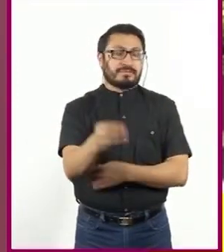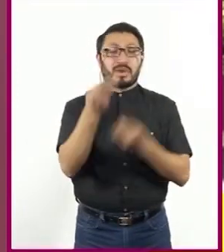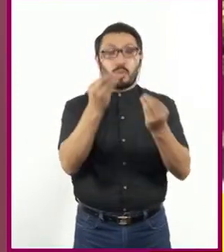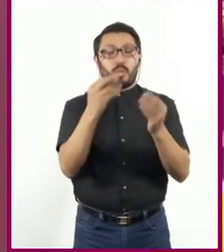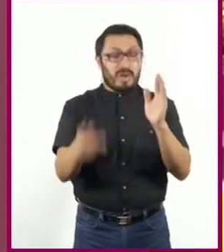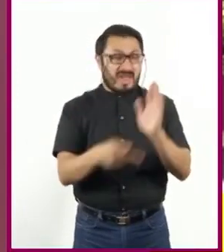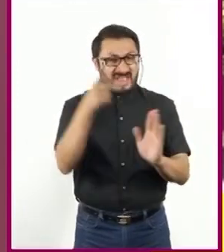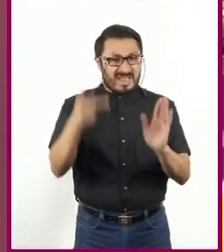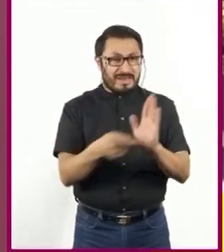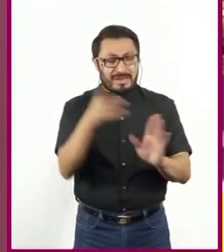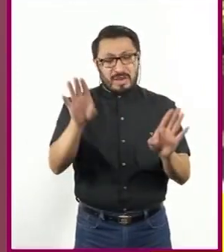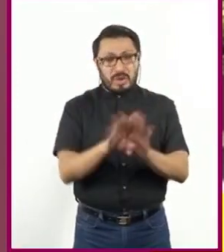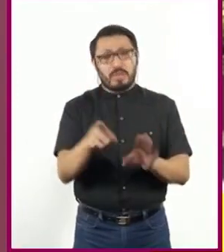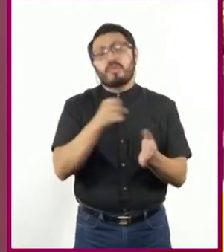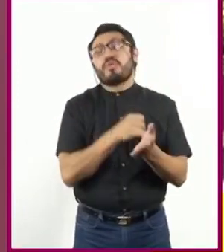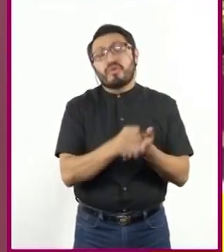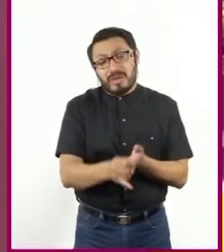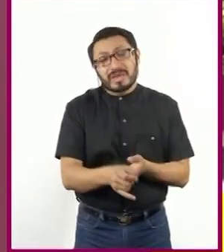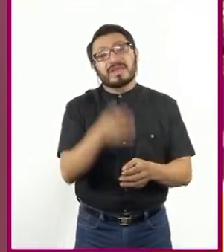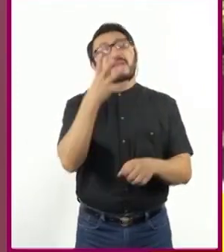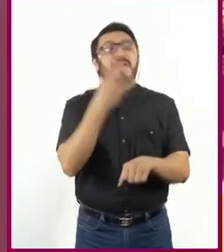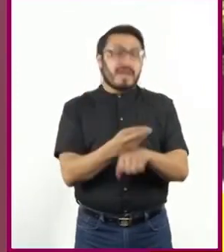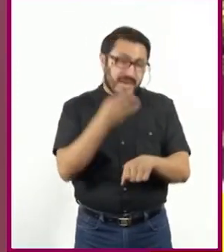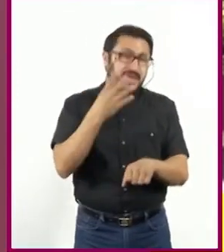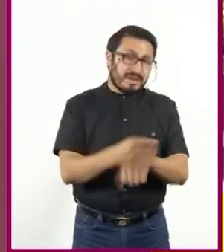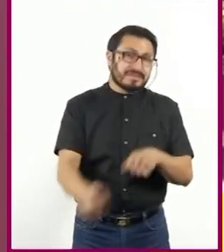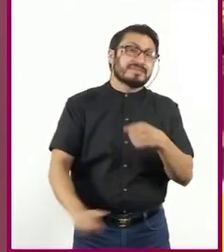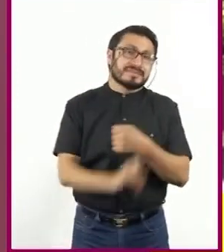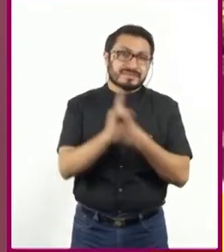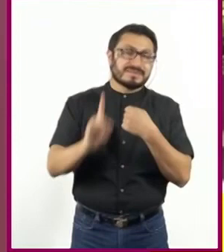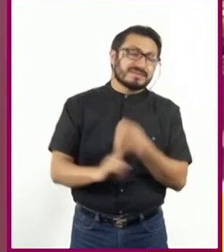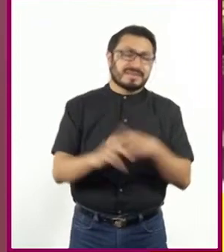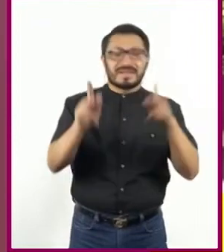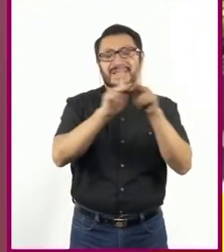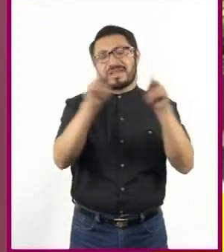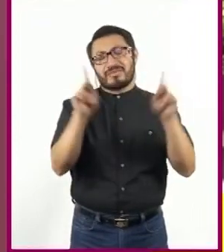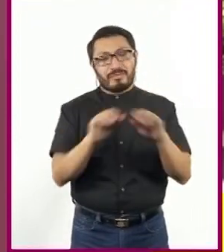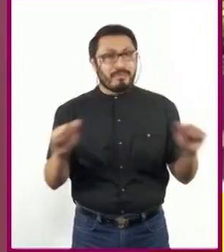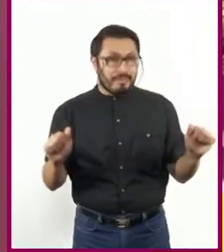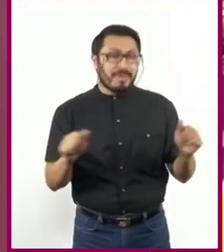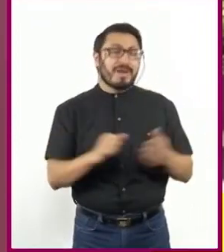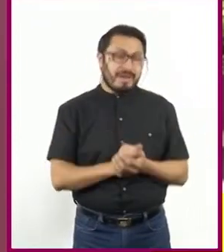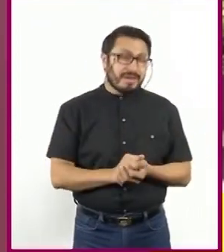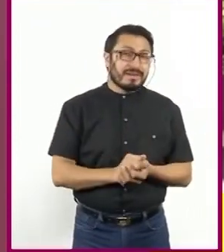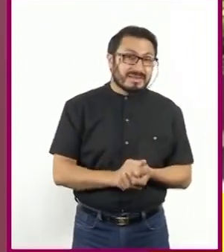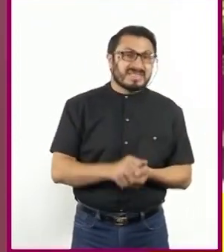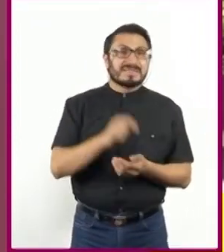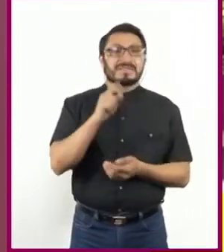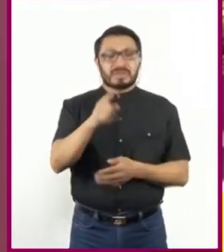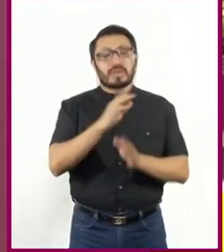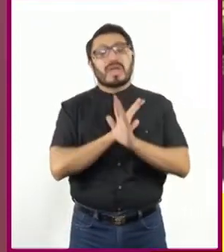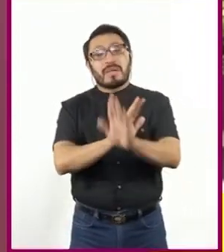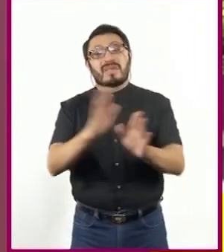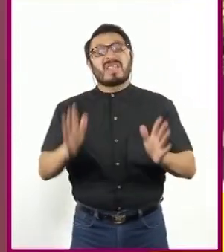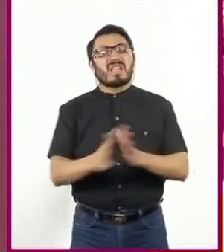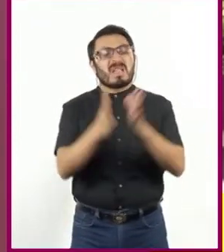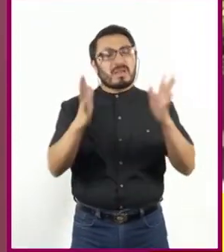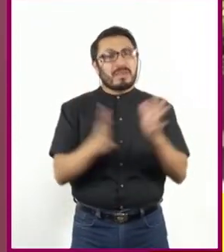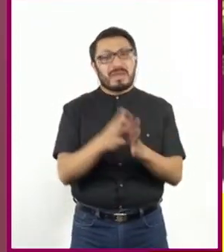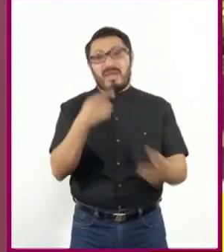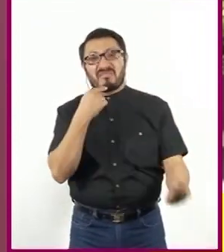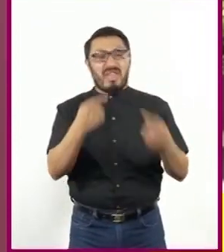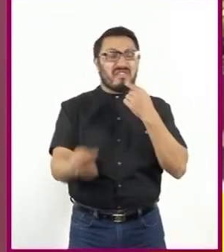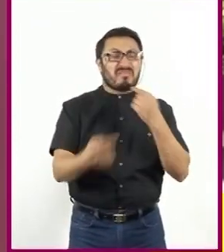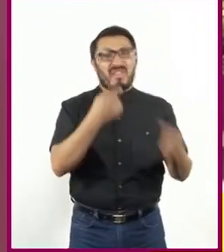pueden tomar la decisión de resolver los conflictos de forma pacífica. podemos evitar participar en una